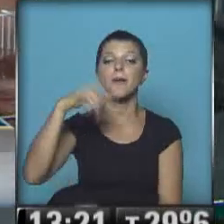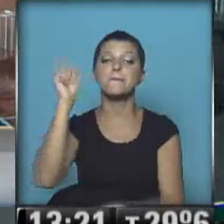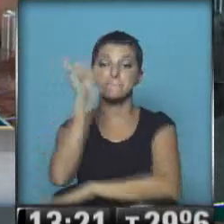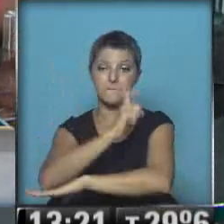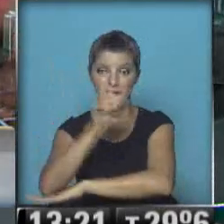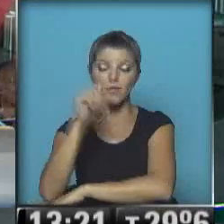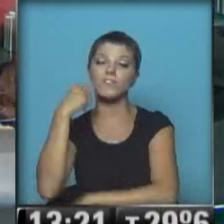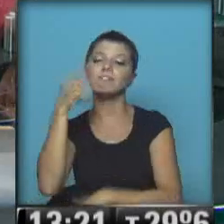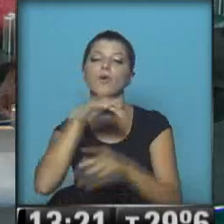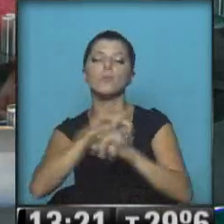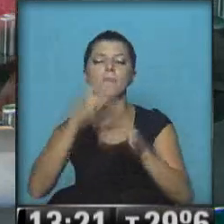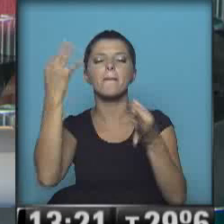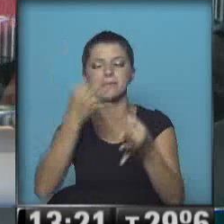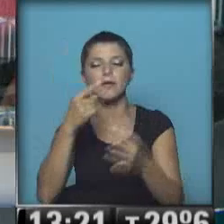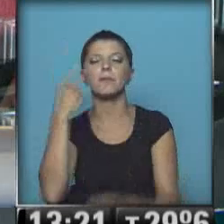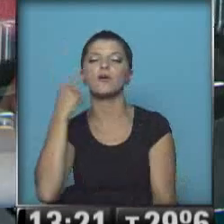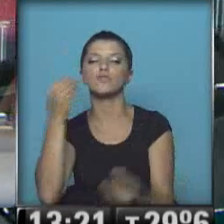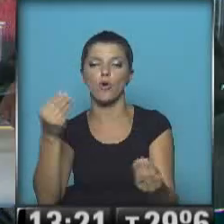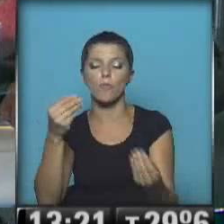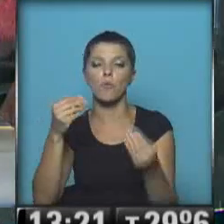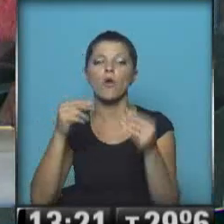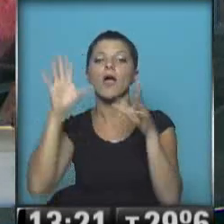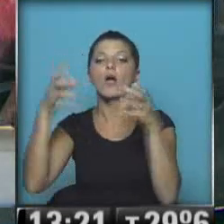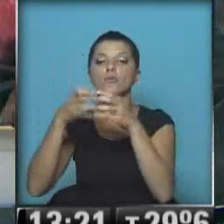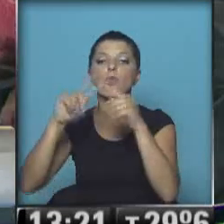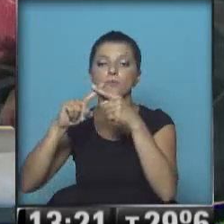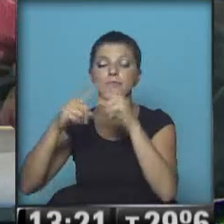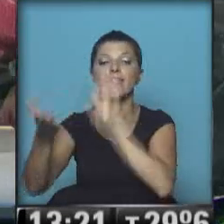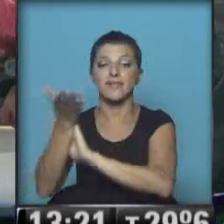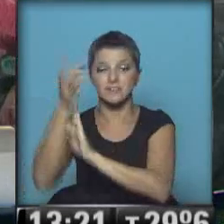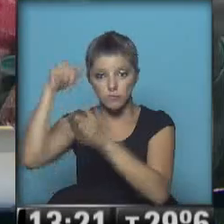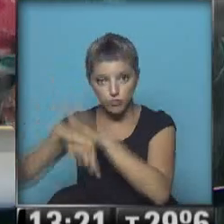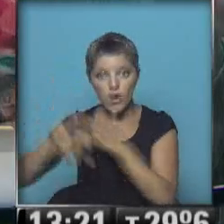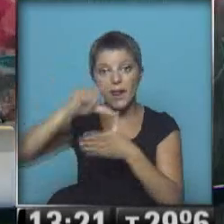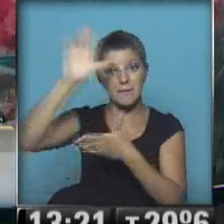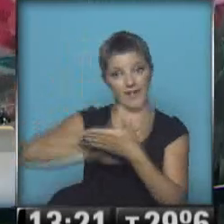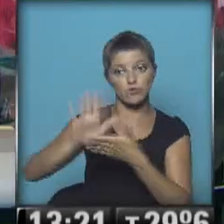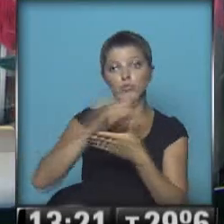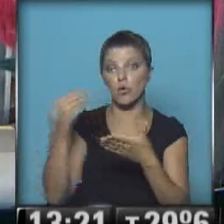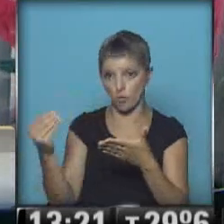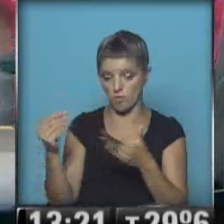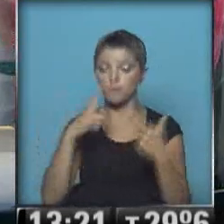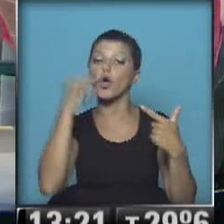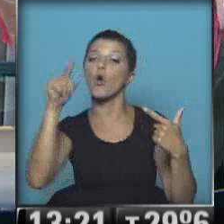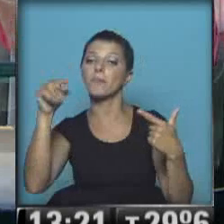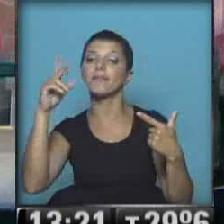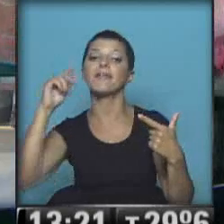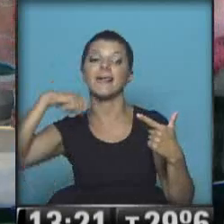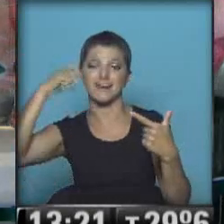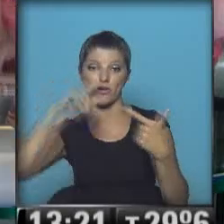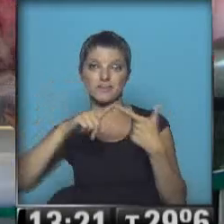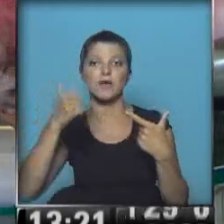que quiere un programa especial para saber cómo está enquistada la ultraderecha en América del Sur Se pregunta Iván de recoleta acierta con la